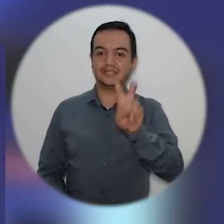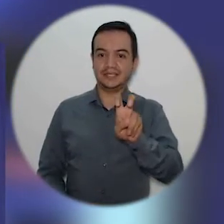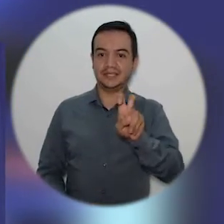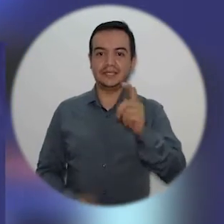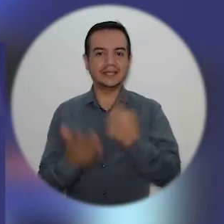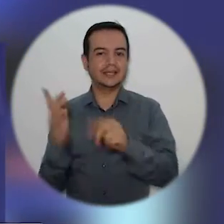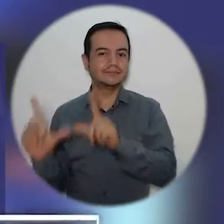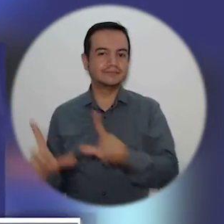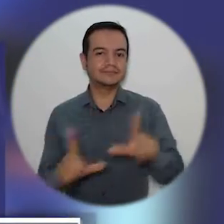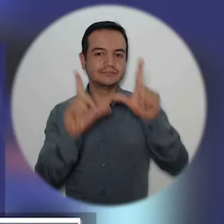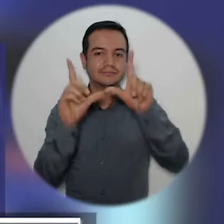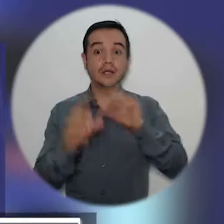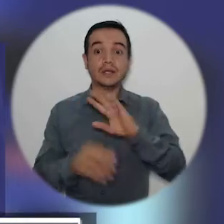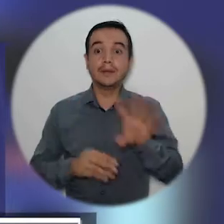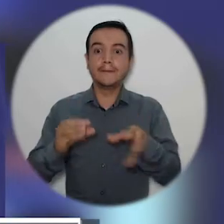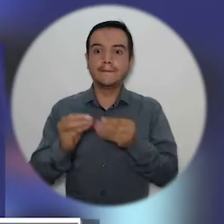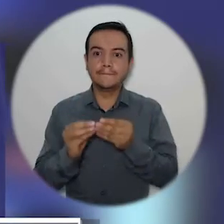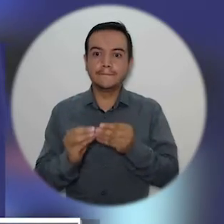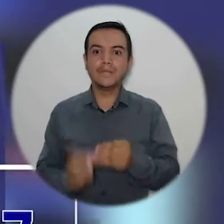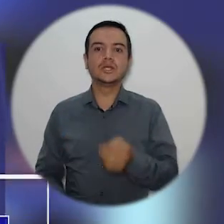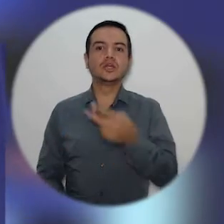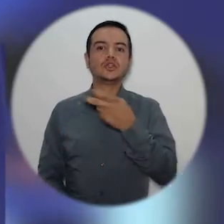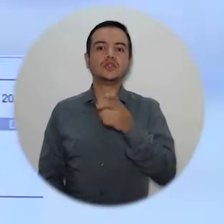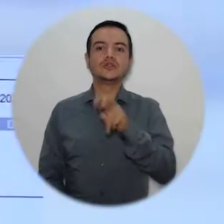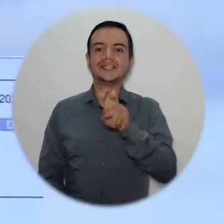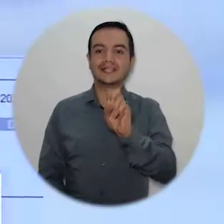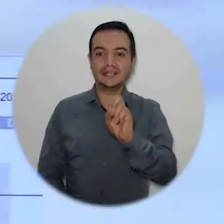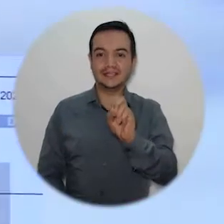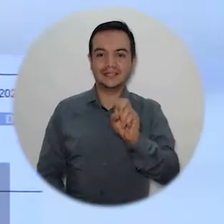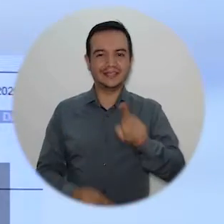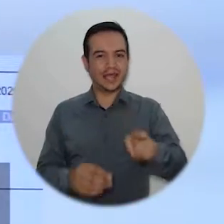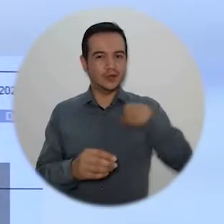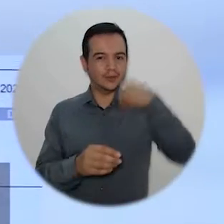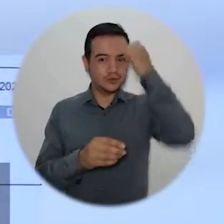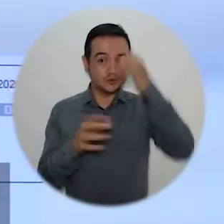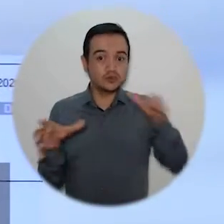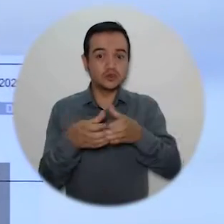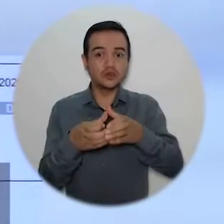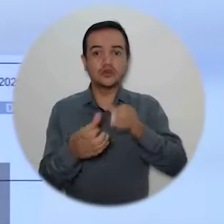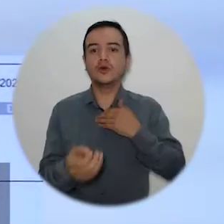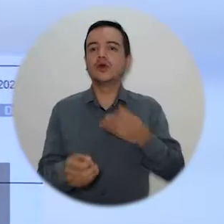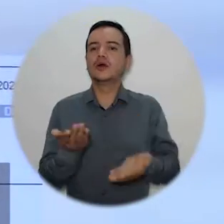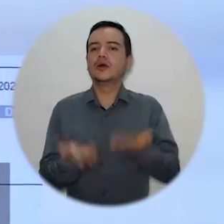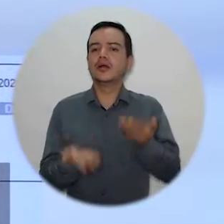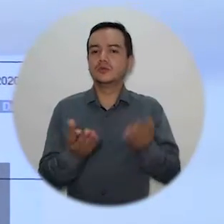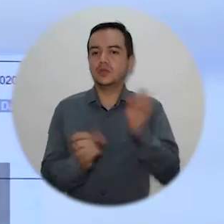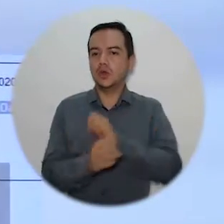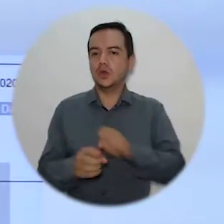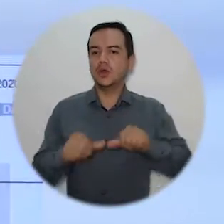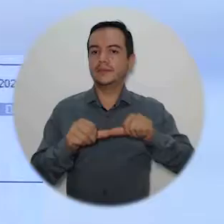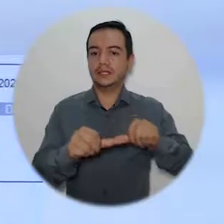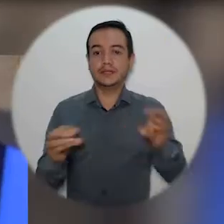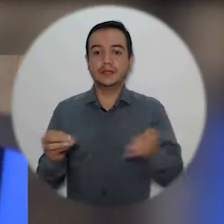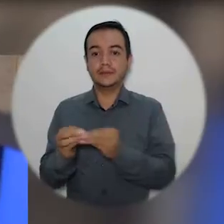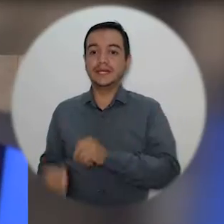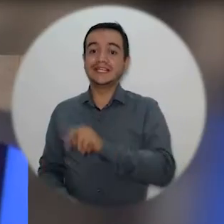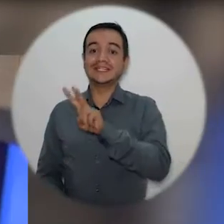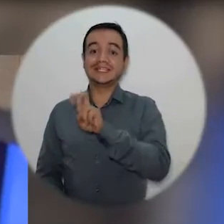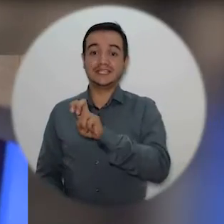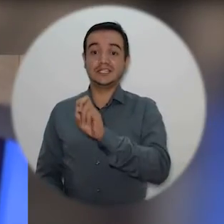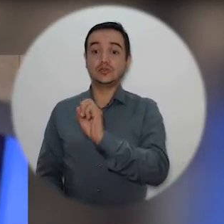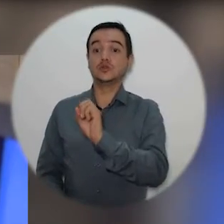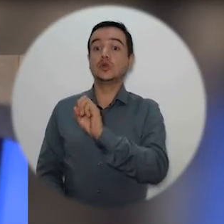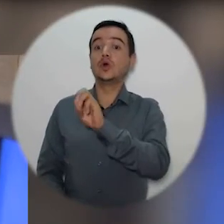distancia, 727 de programas de posgrados, al igual que 270 profesores de planta y ocasionales y